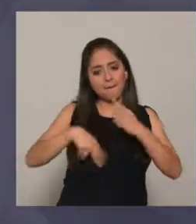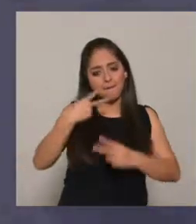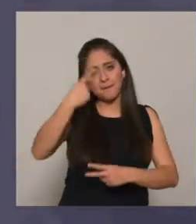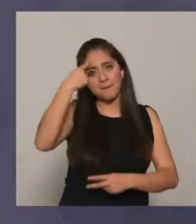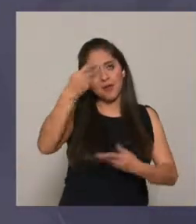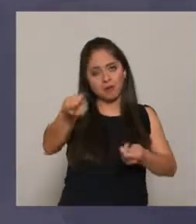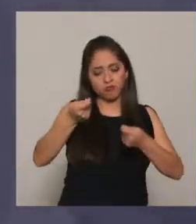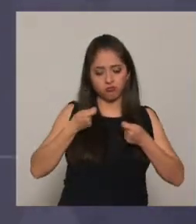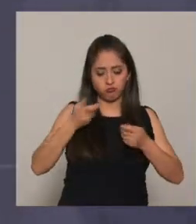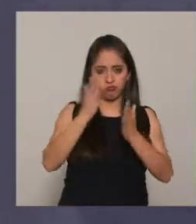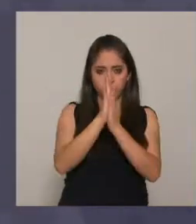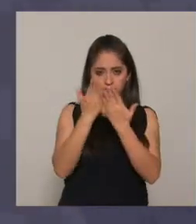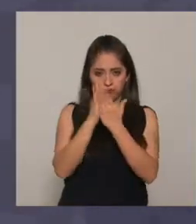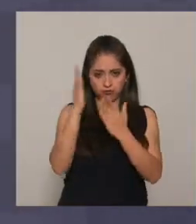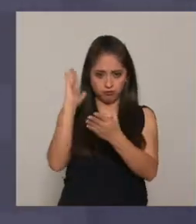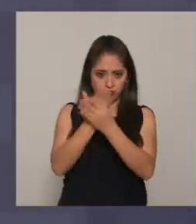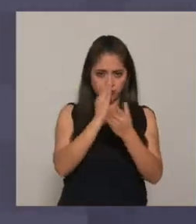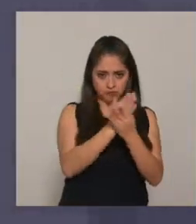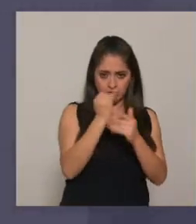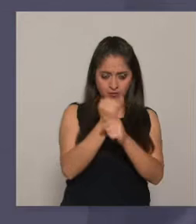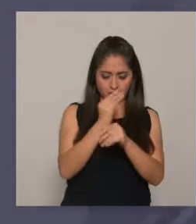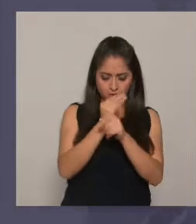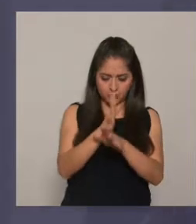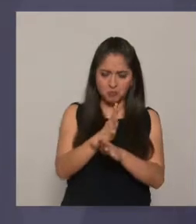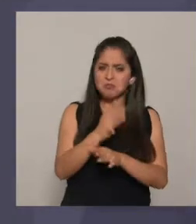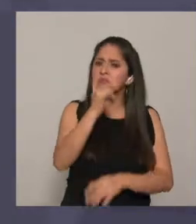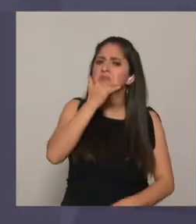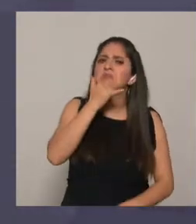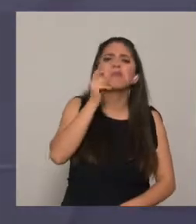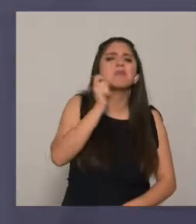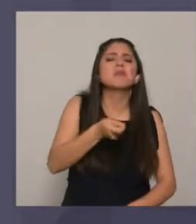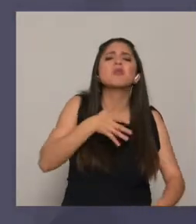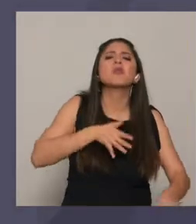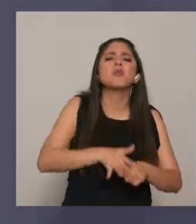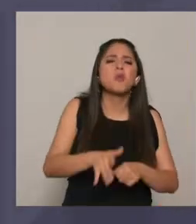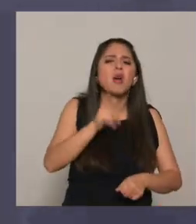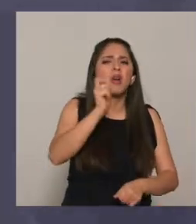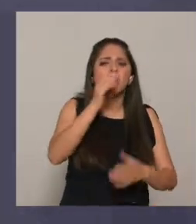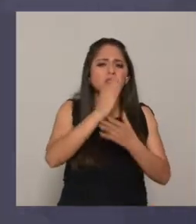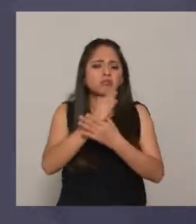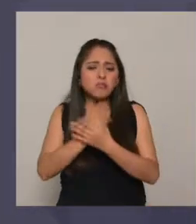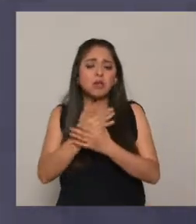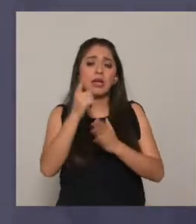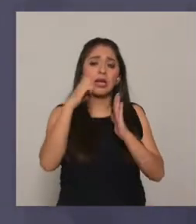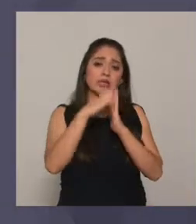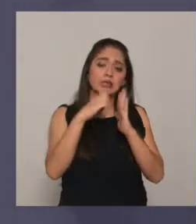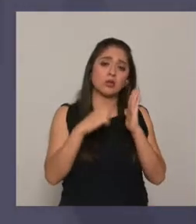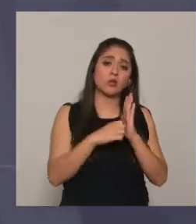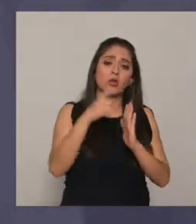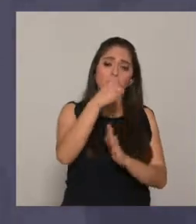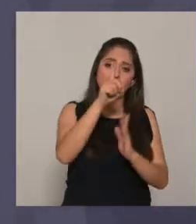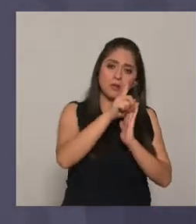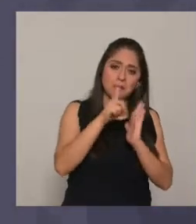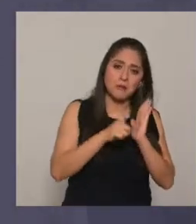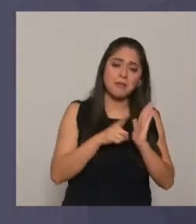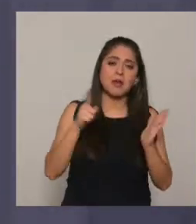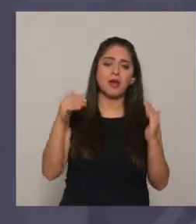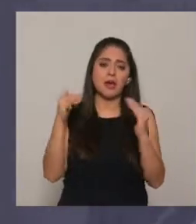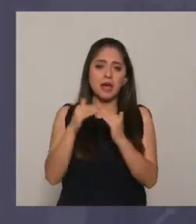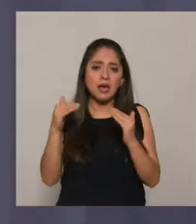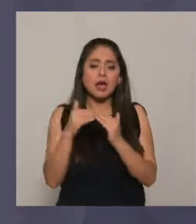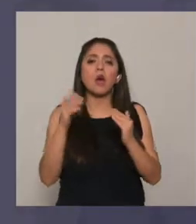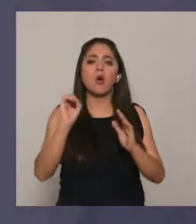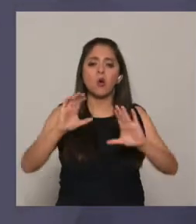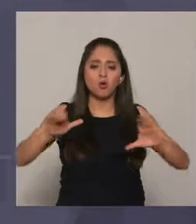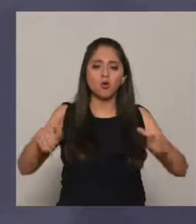cada libro. Por ejemplo, ¿qué se puede consultar ahí? La escritura del departamento, de la casa, un contrato de una sociedad